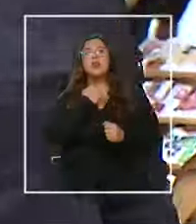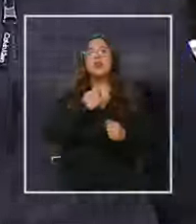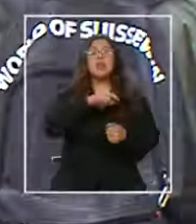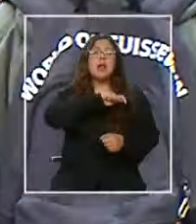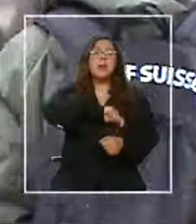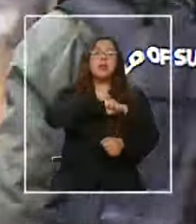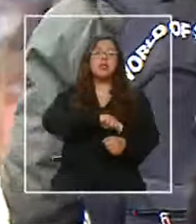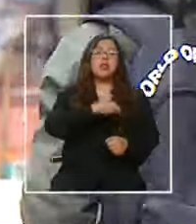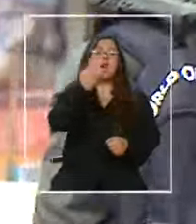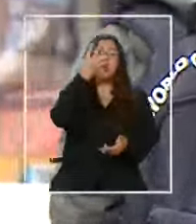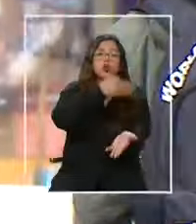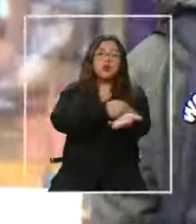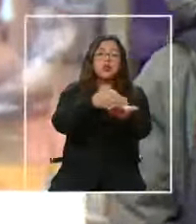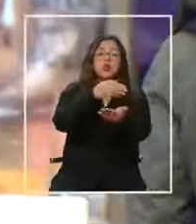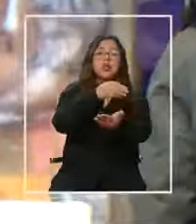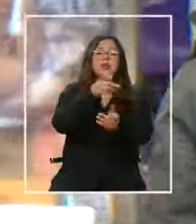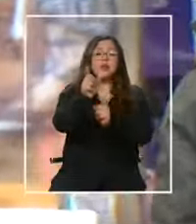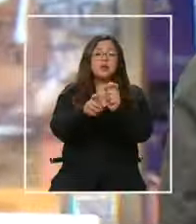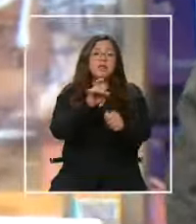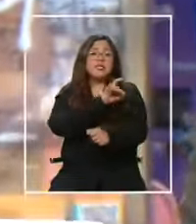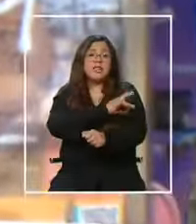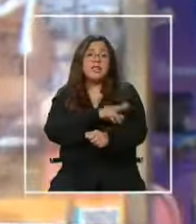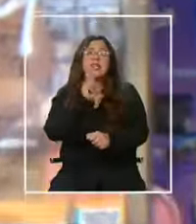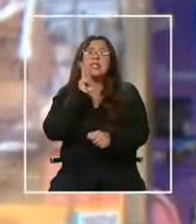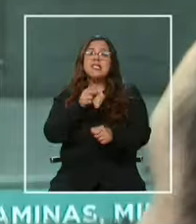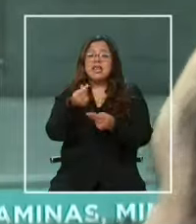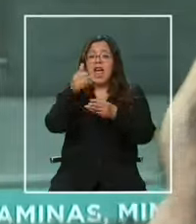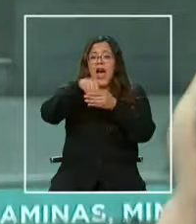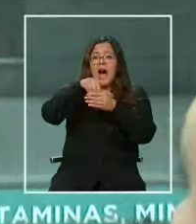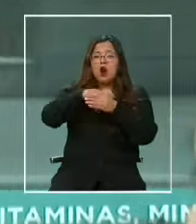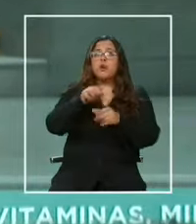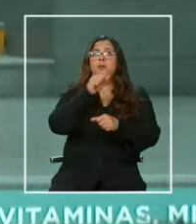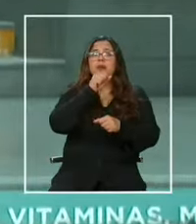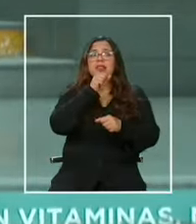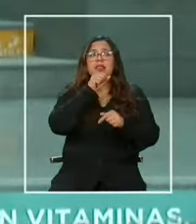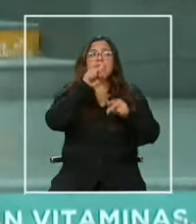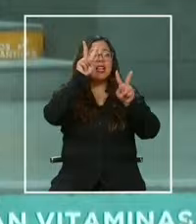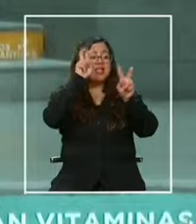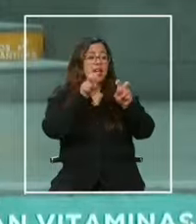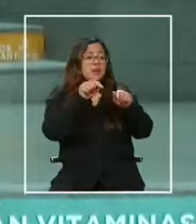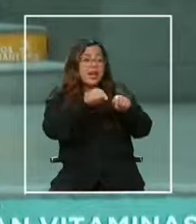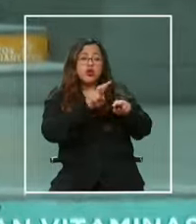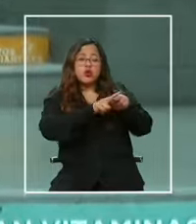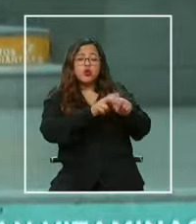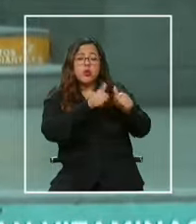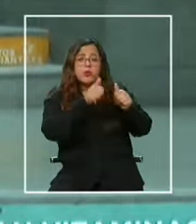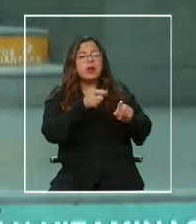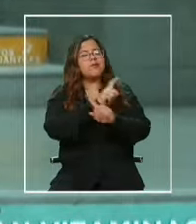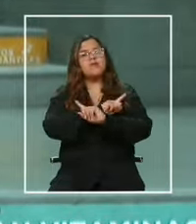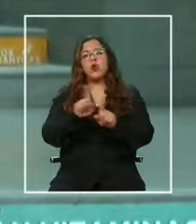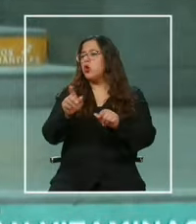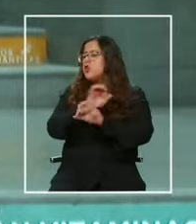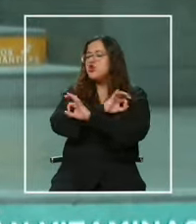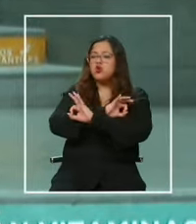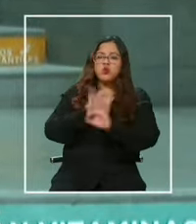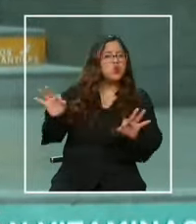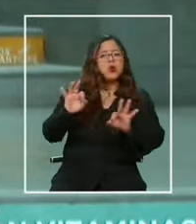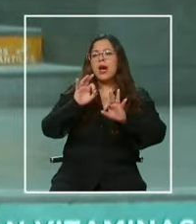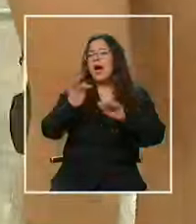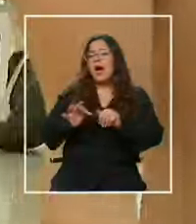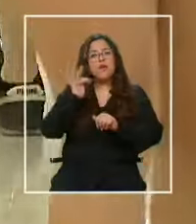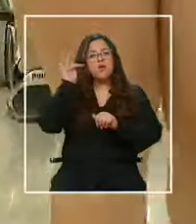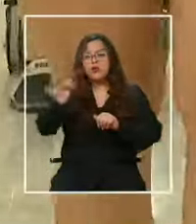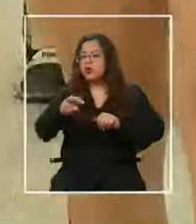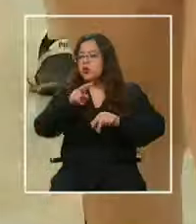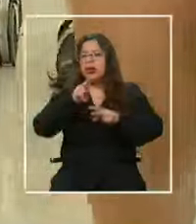chilenos sin ahorros para la vejez. No, los retiros previsionales no fueron una buena solución y no serán una buena solución en el